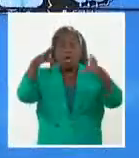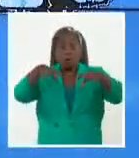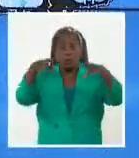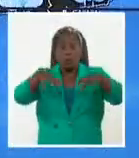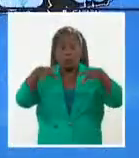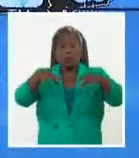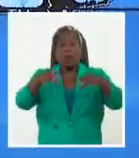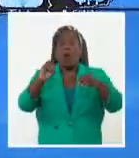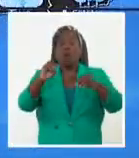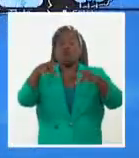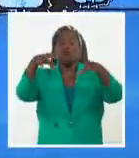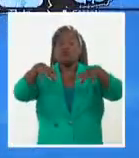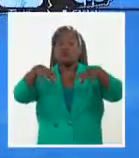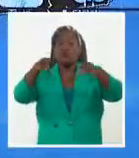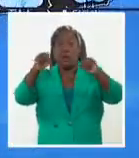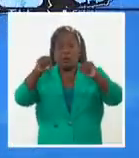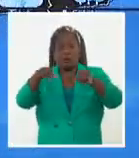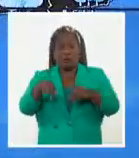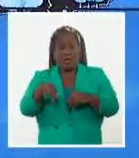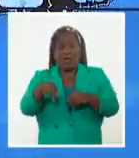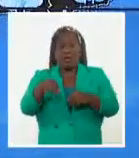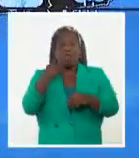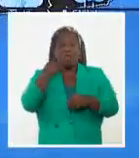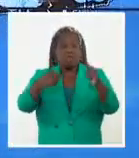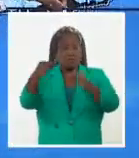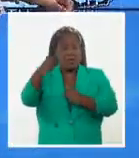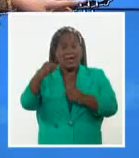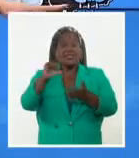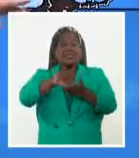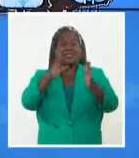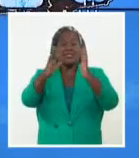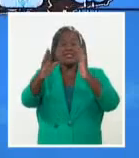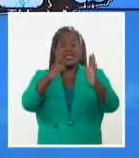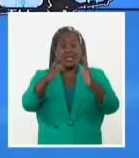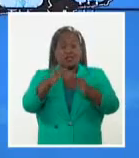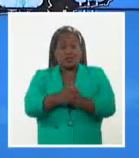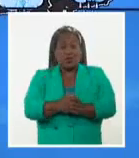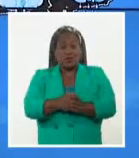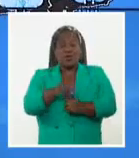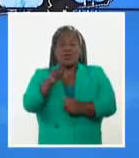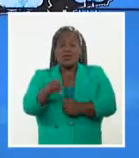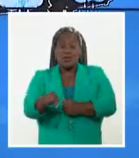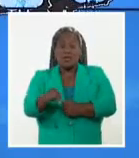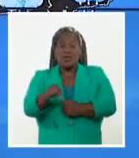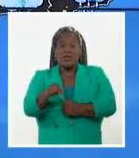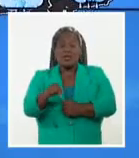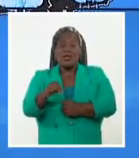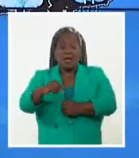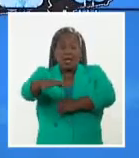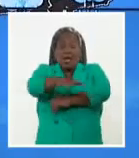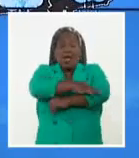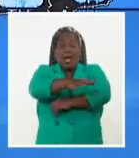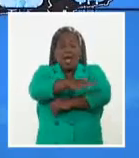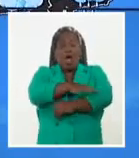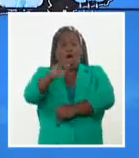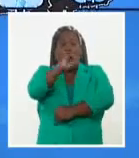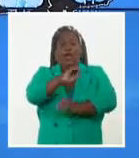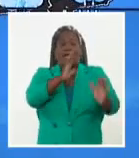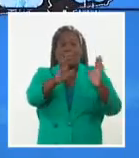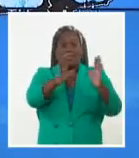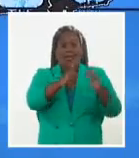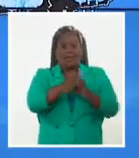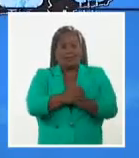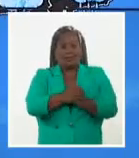lluvias, principalmente en centro y en oriente, y sobre todo hacia zonas de la costa norte. En la región occidental no se descarta durante la tarde